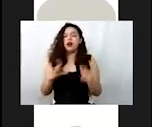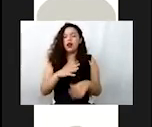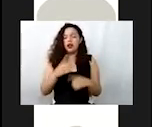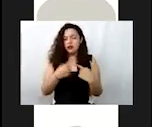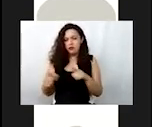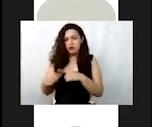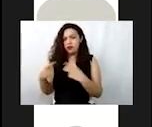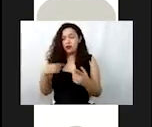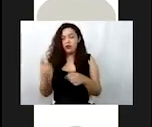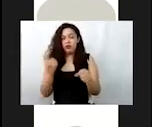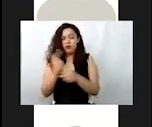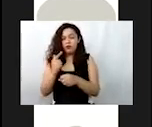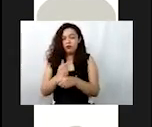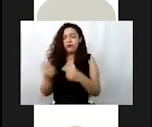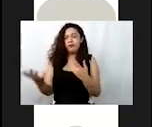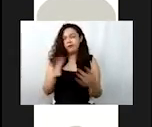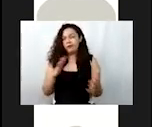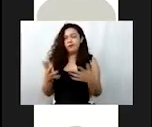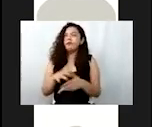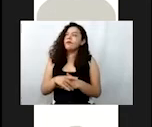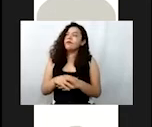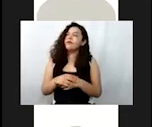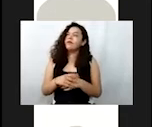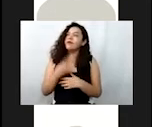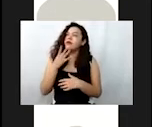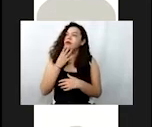menos yo he identificado unas